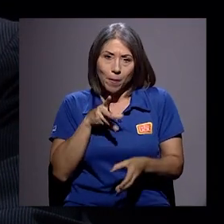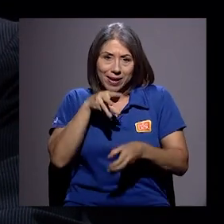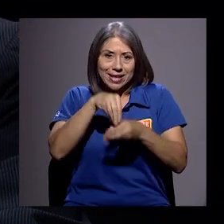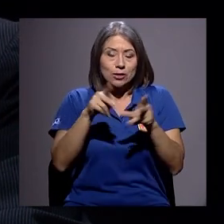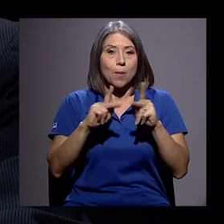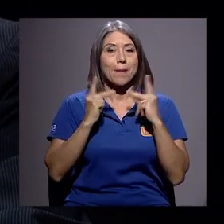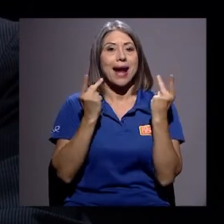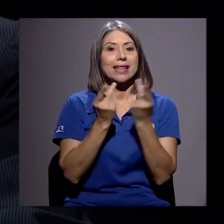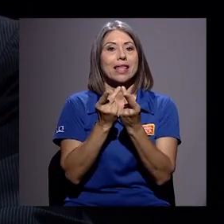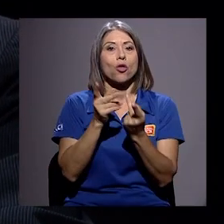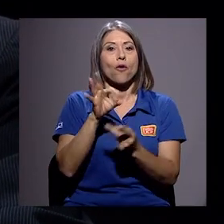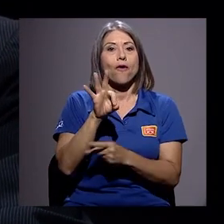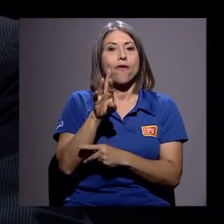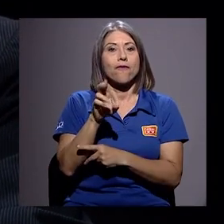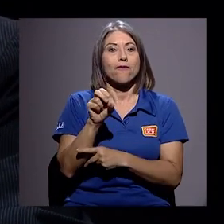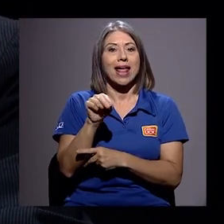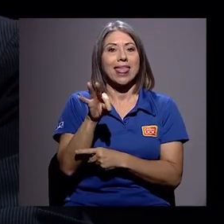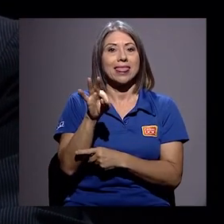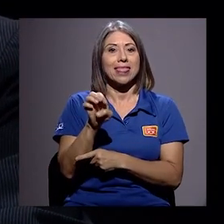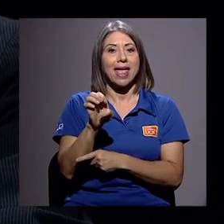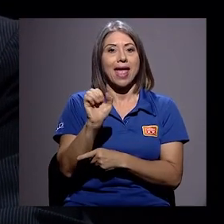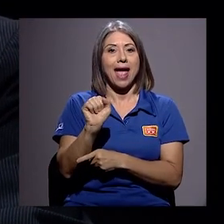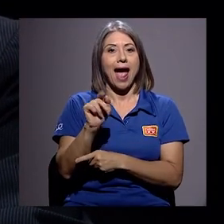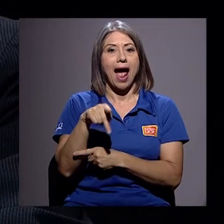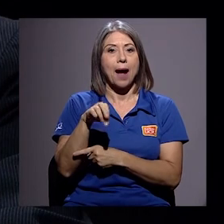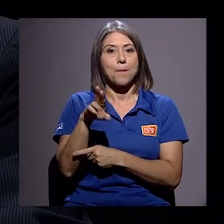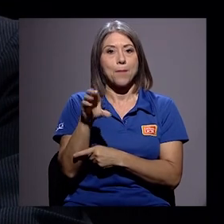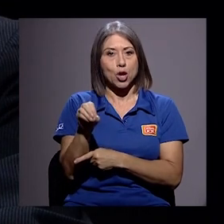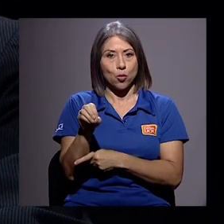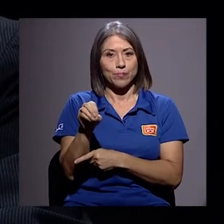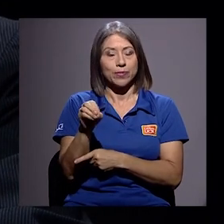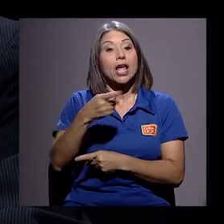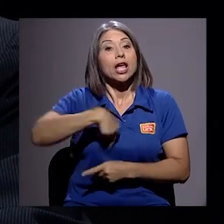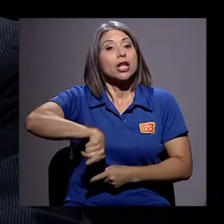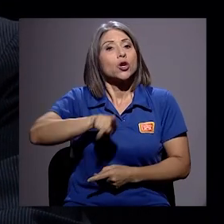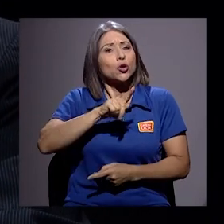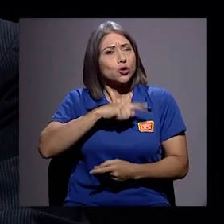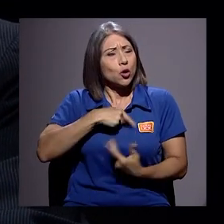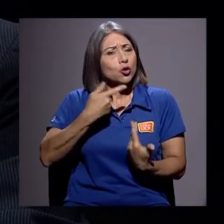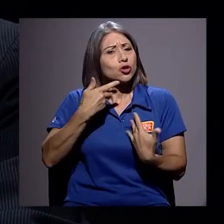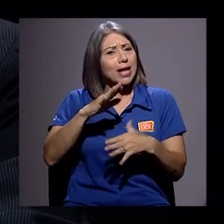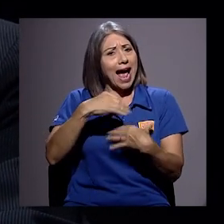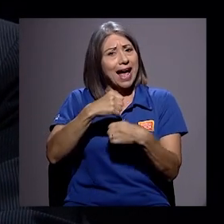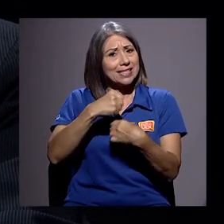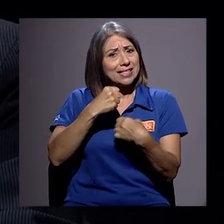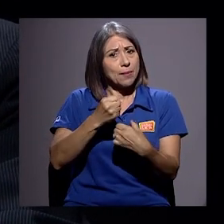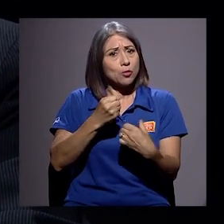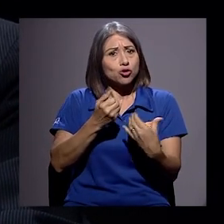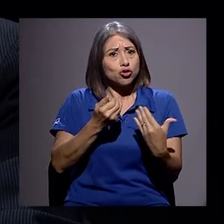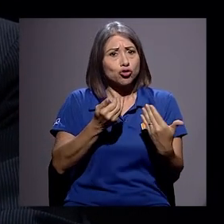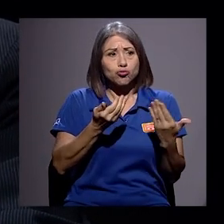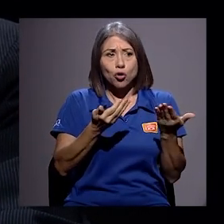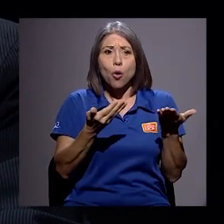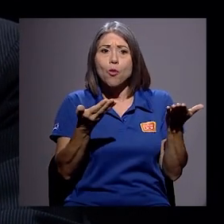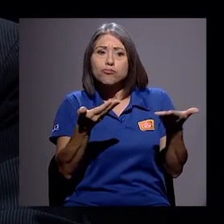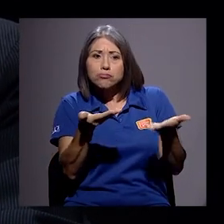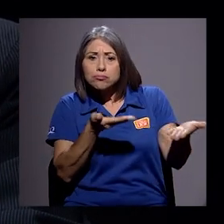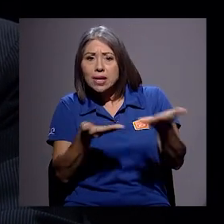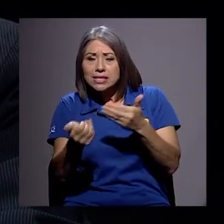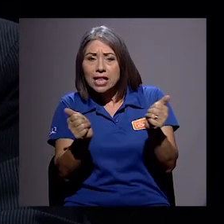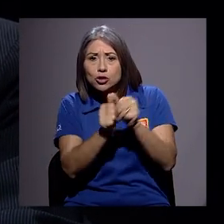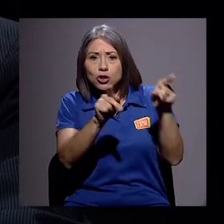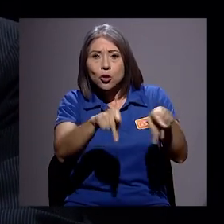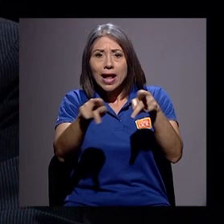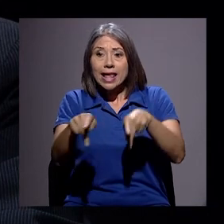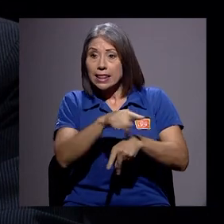al partido frente amplio y hemos notado digamos en las presentaciones que hacemos con la gente que hay una muy buena